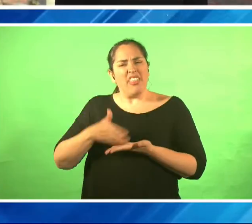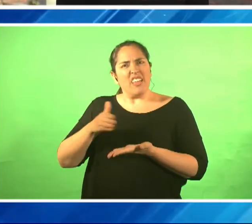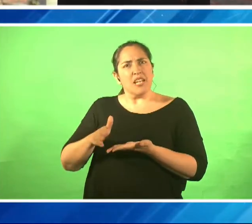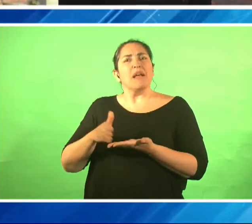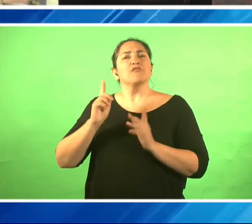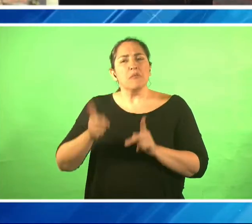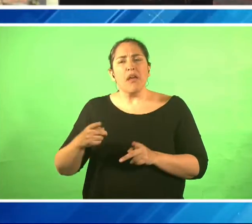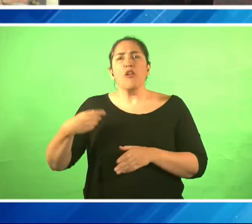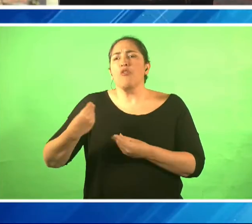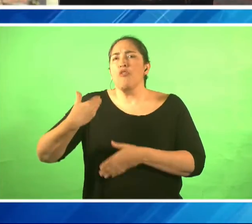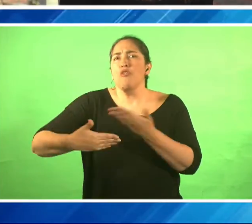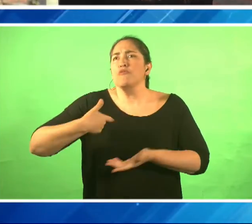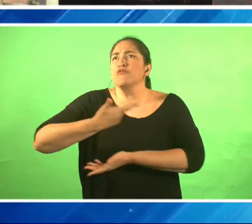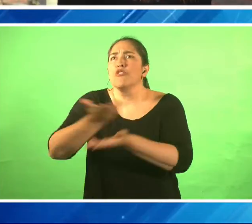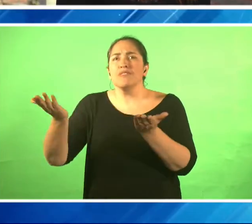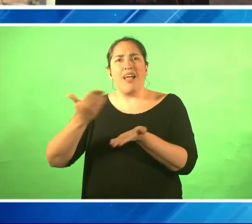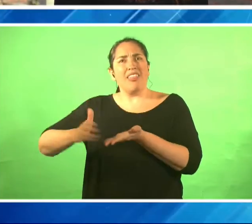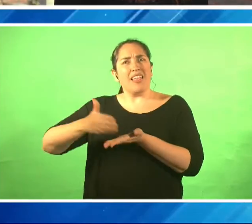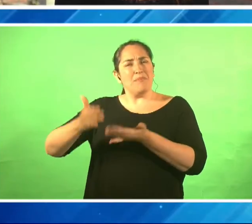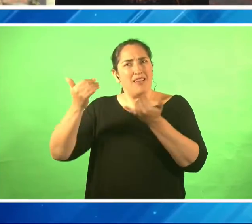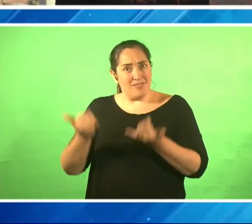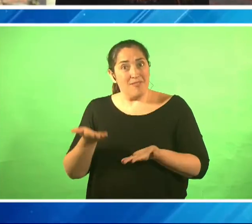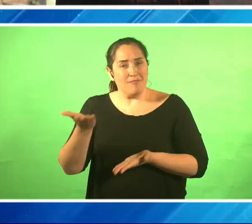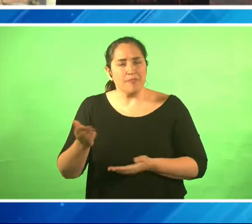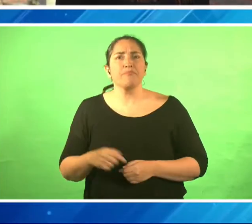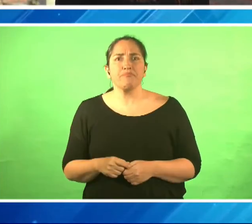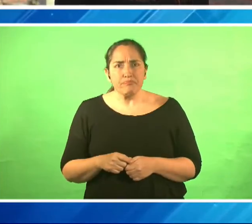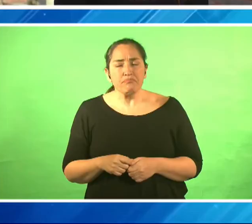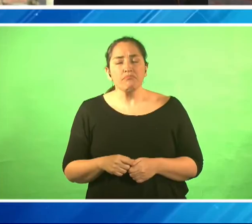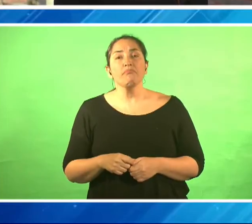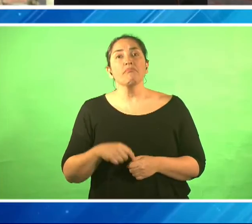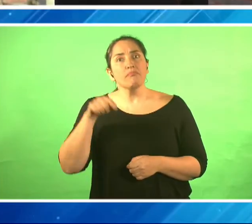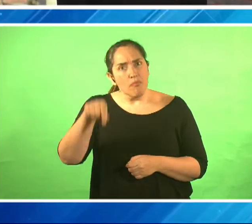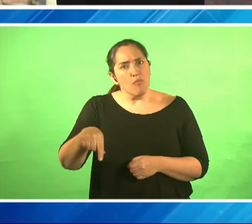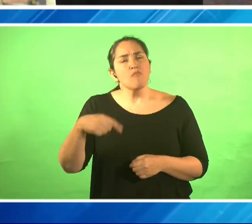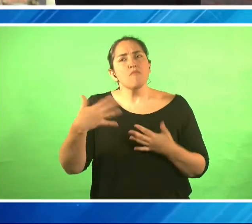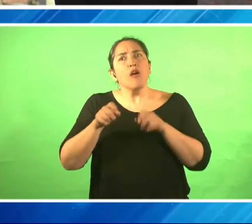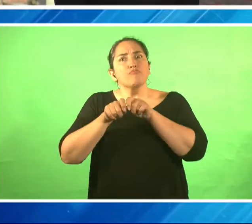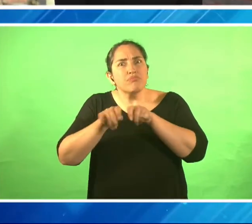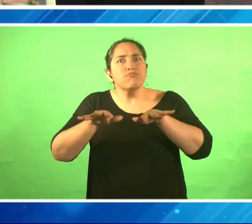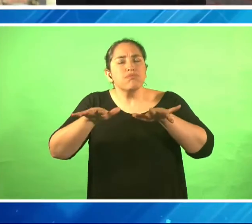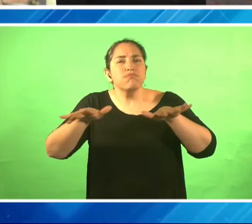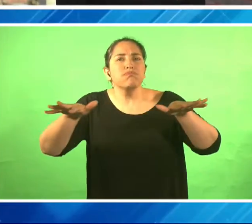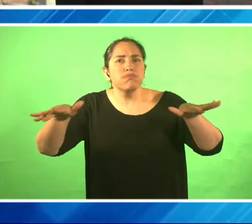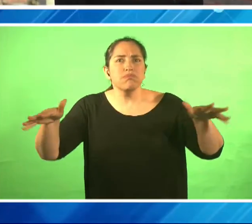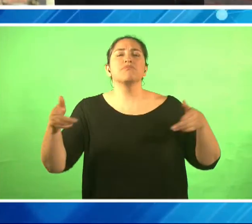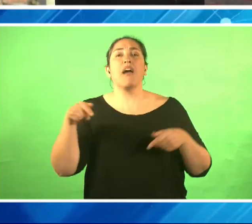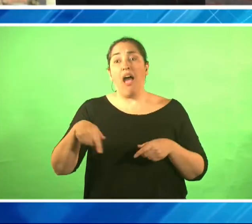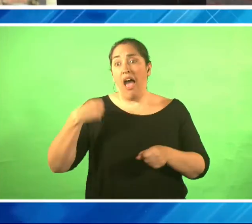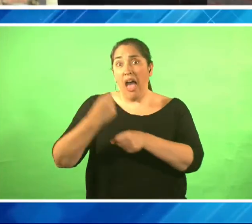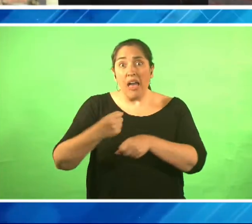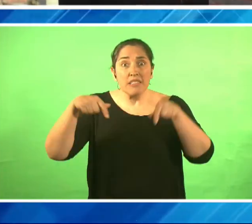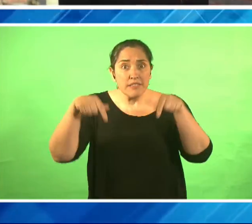prácticas sociales discriminatorias. Y la verdad que ha sido un fenómeno que se empieza a multiplicar, que al día de